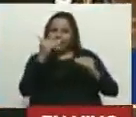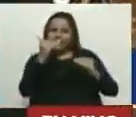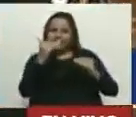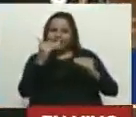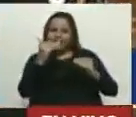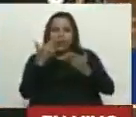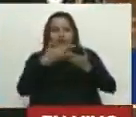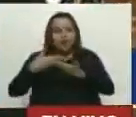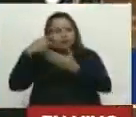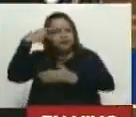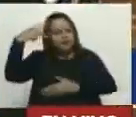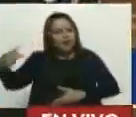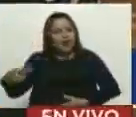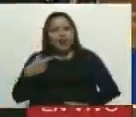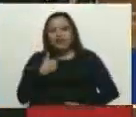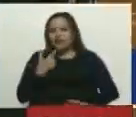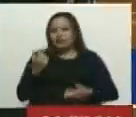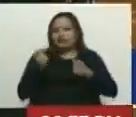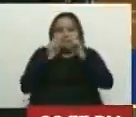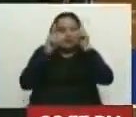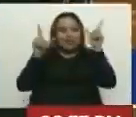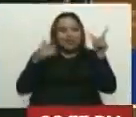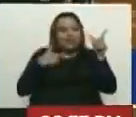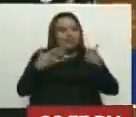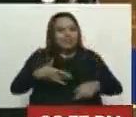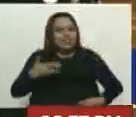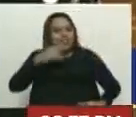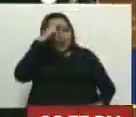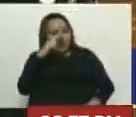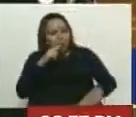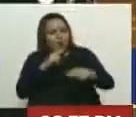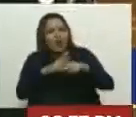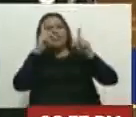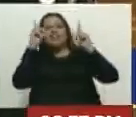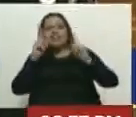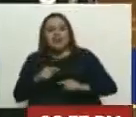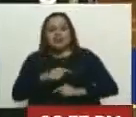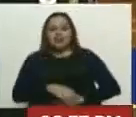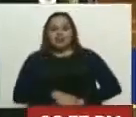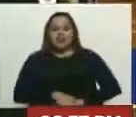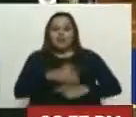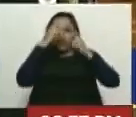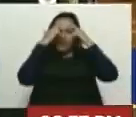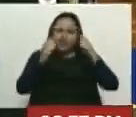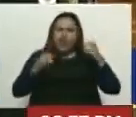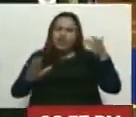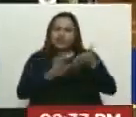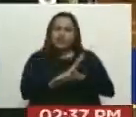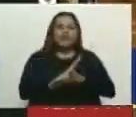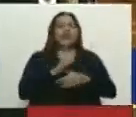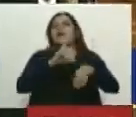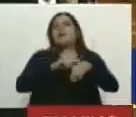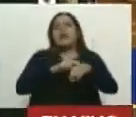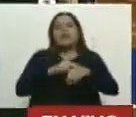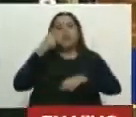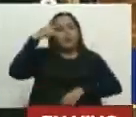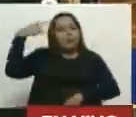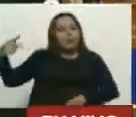y me maravillo y me siento muy honrado de que también profesionales de la neuropediatría que día a día